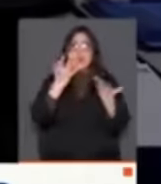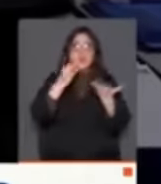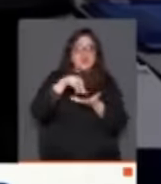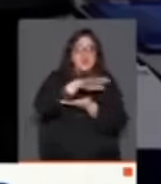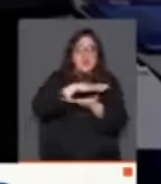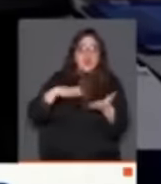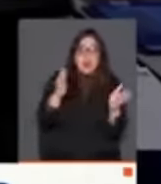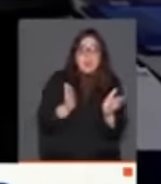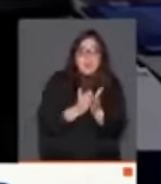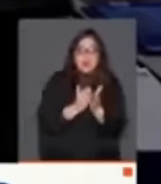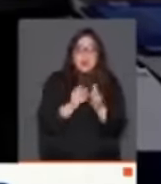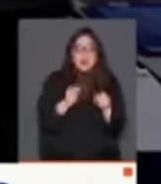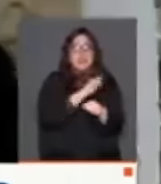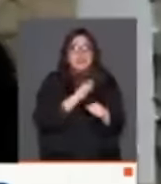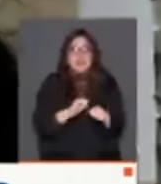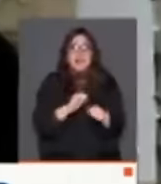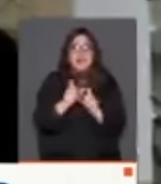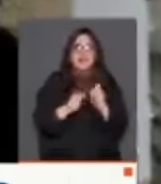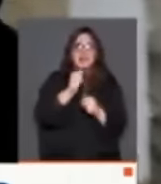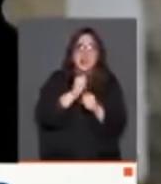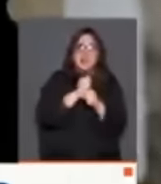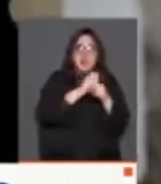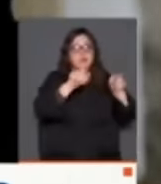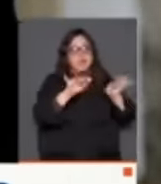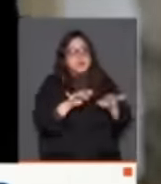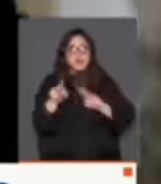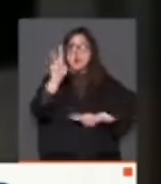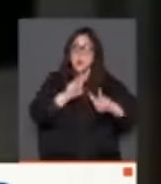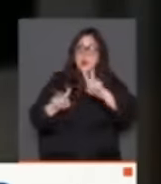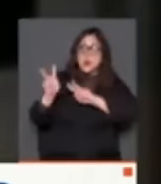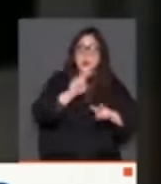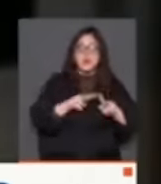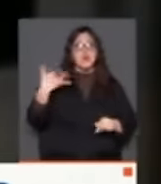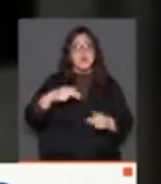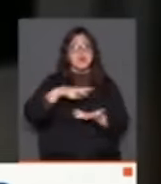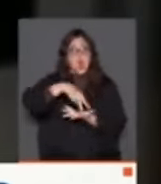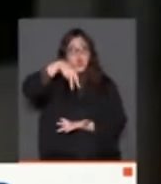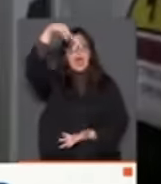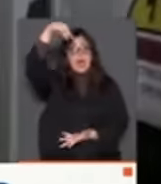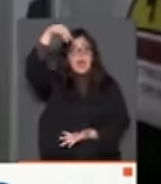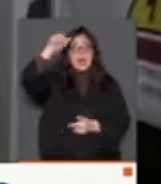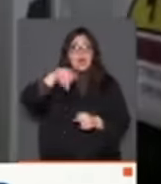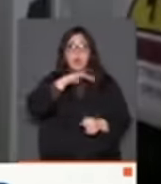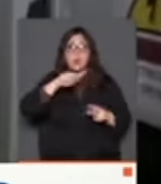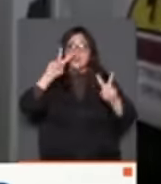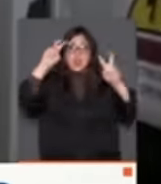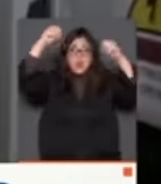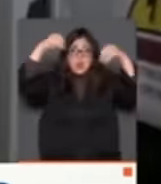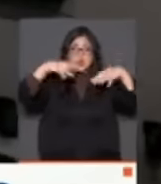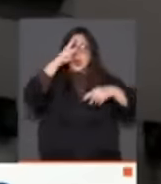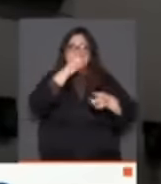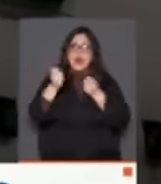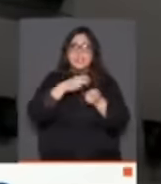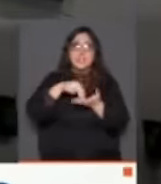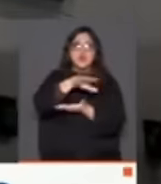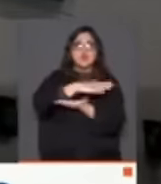no duerme, donde siempre hay algún trabajador, oficinista o turista. Tan grande es el Costanera Center que el uso de electricidad es similar al de una ciudad